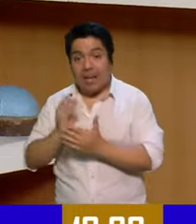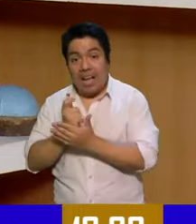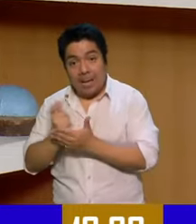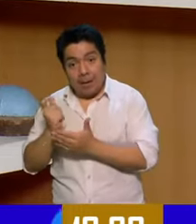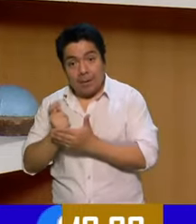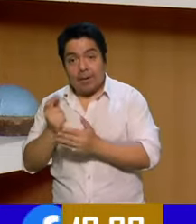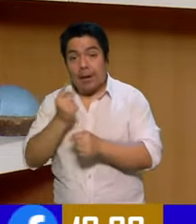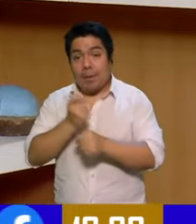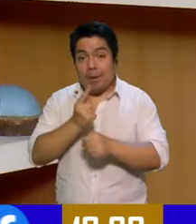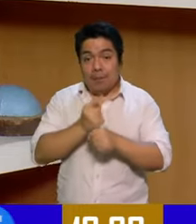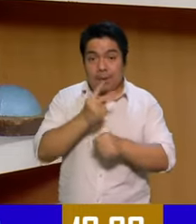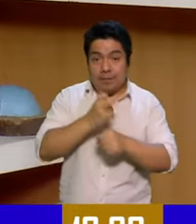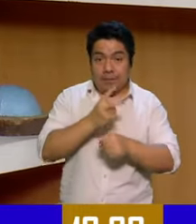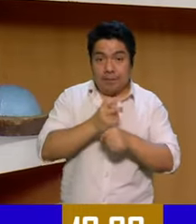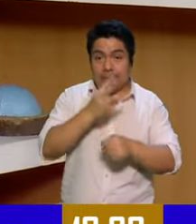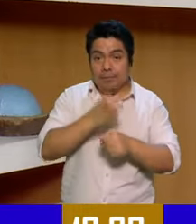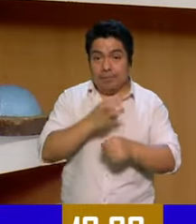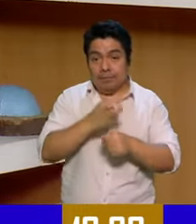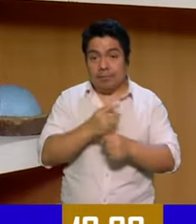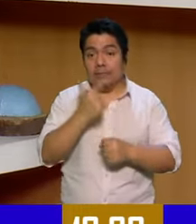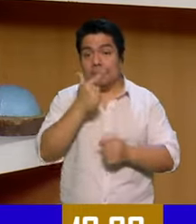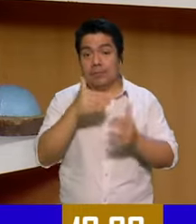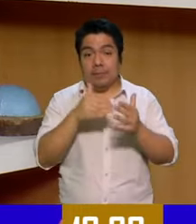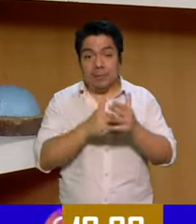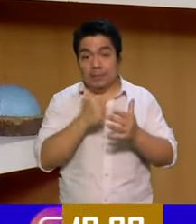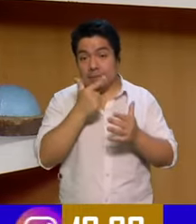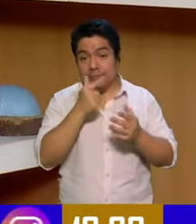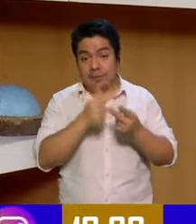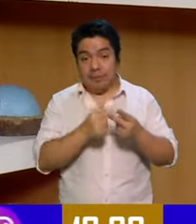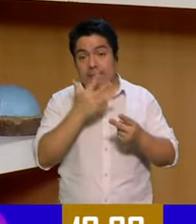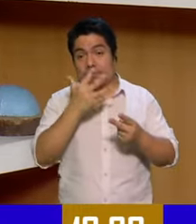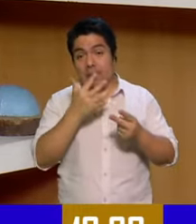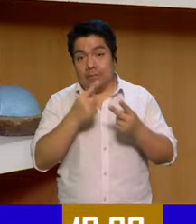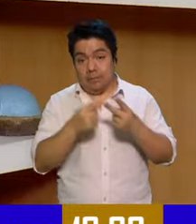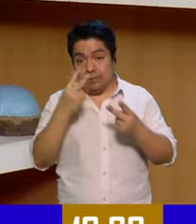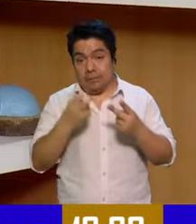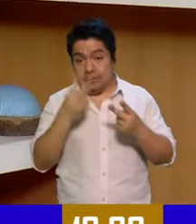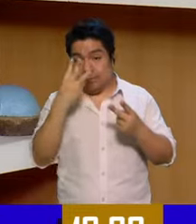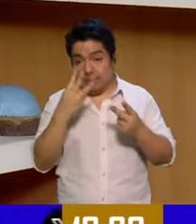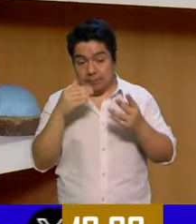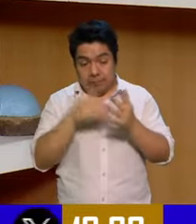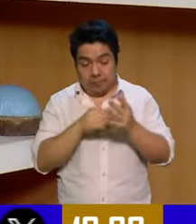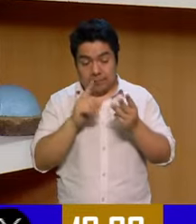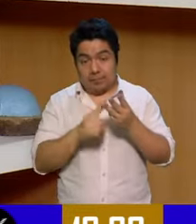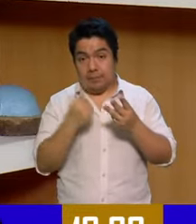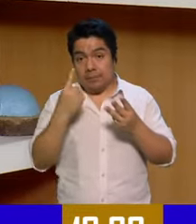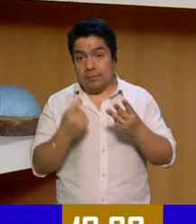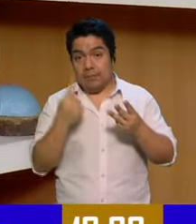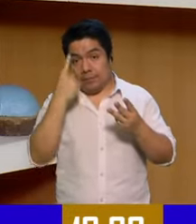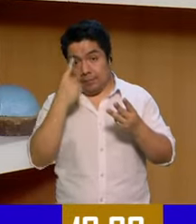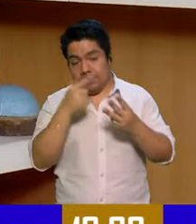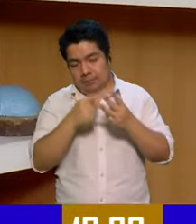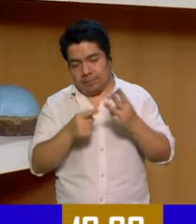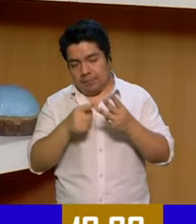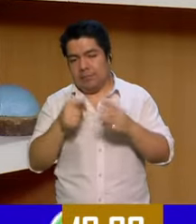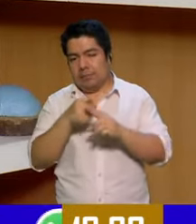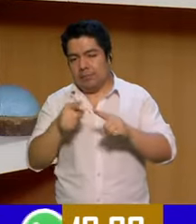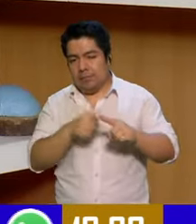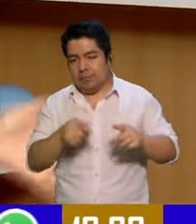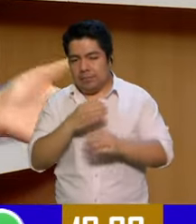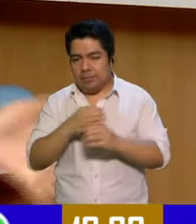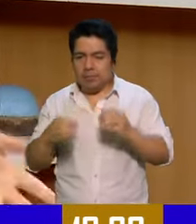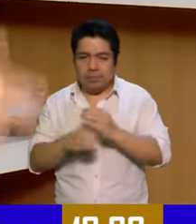Los primeros lugares de cada categoría se llevan 7,000 pesos. Acabáramos. El segundo lugar, 3,000, y el tercero va a tener premios en especie, además de,